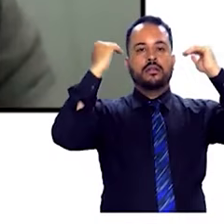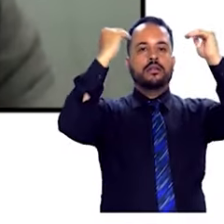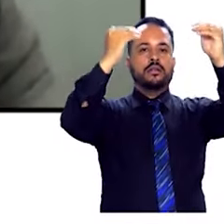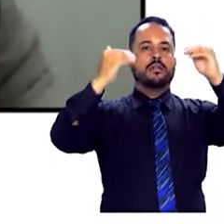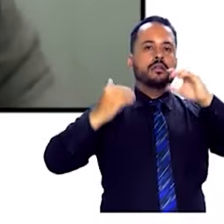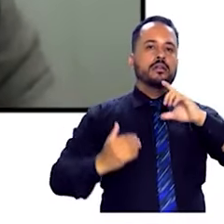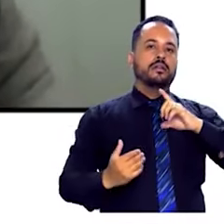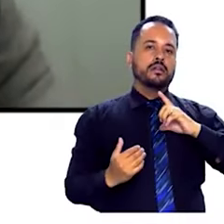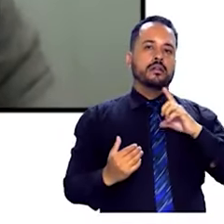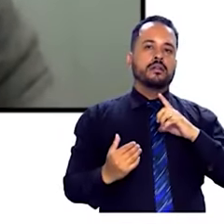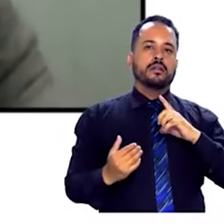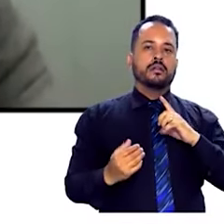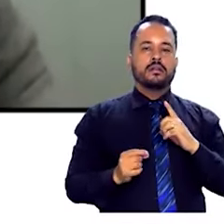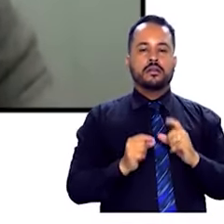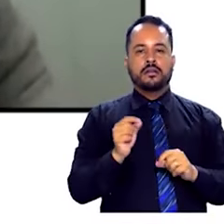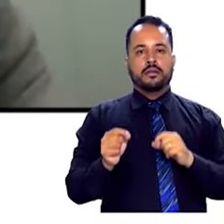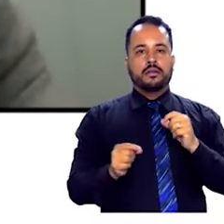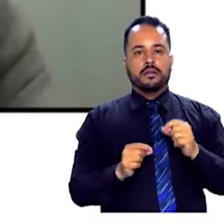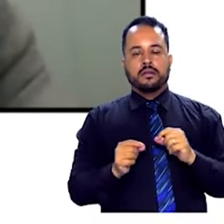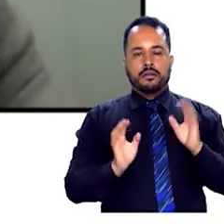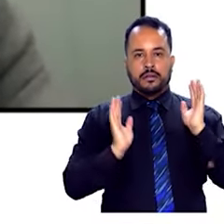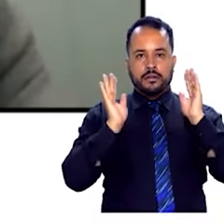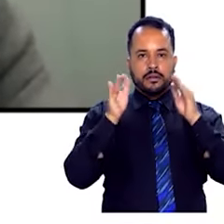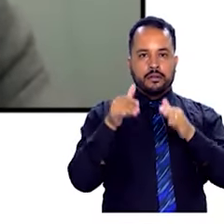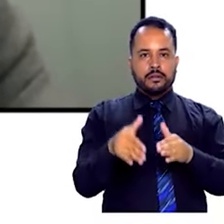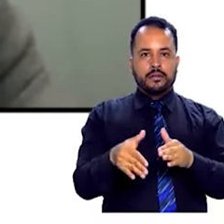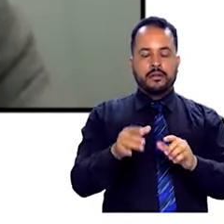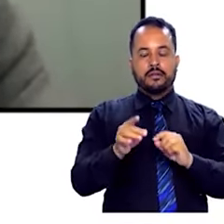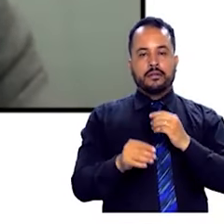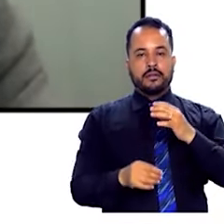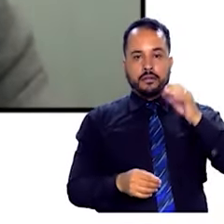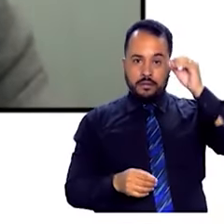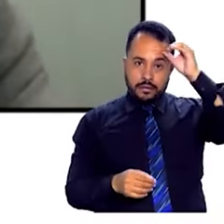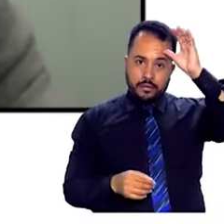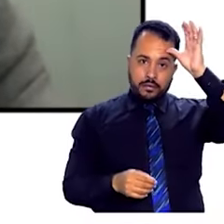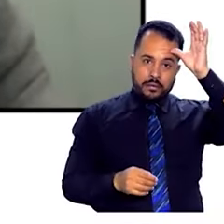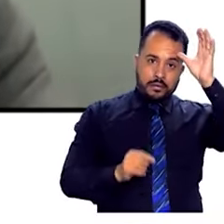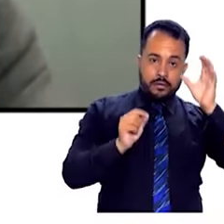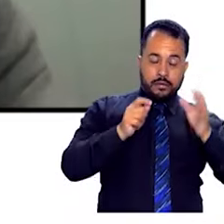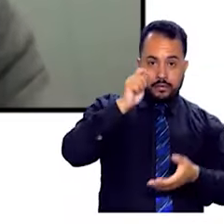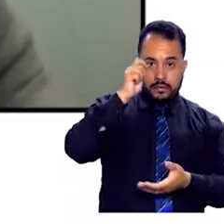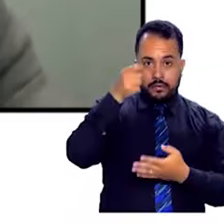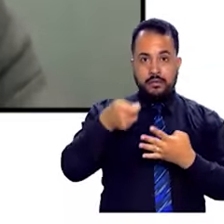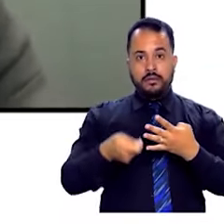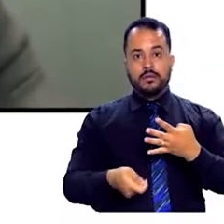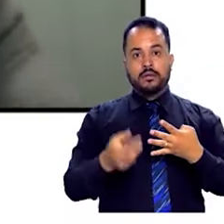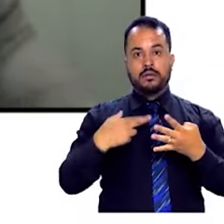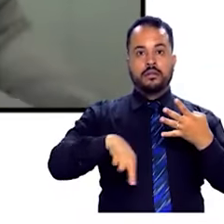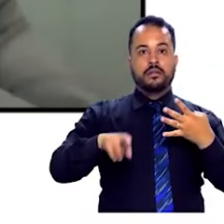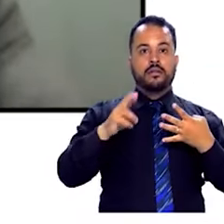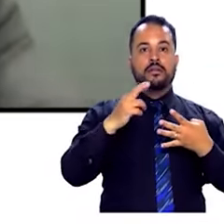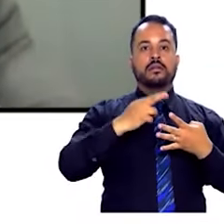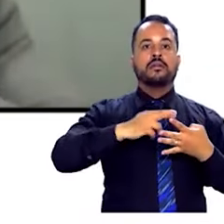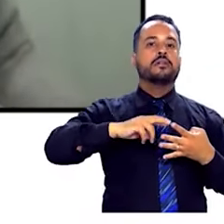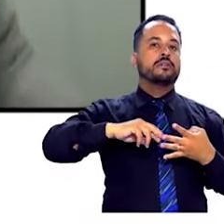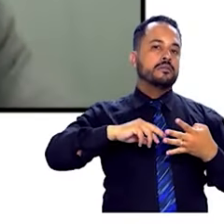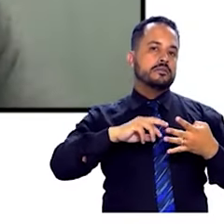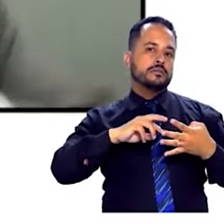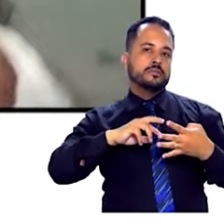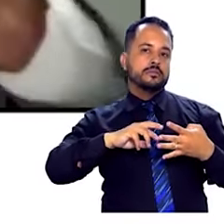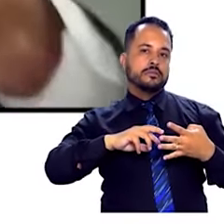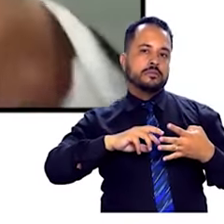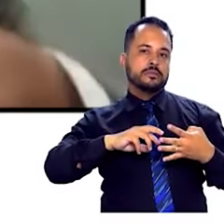fundamentalmente conocimiento decis de recursos extraordinari Y en el cu la corte